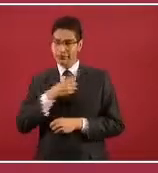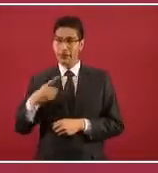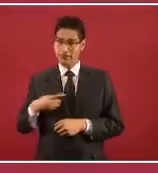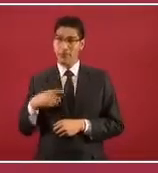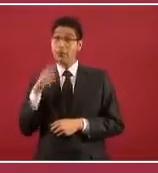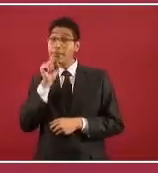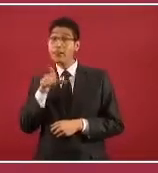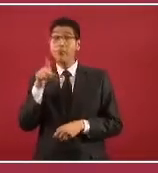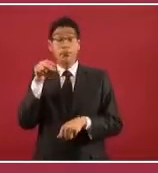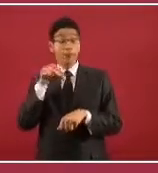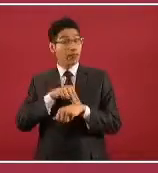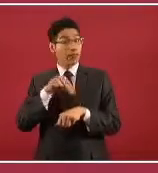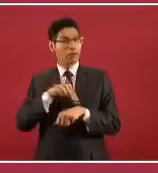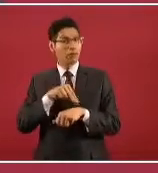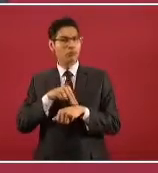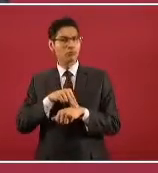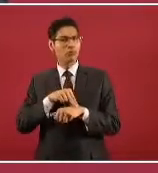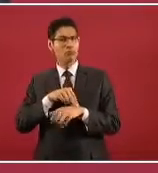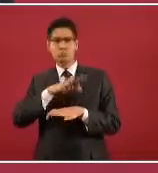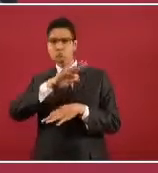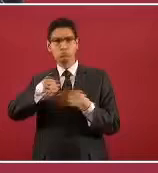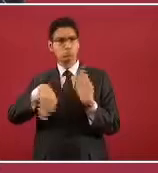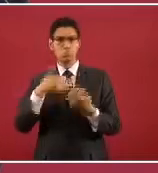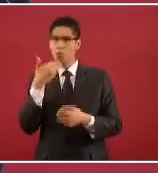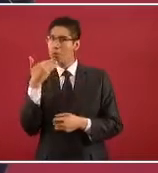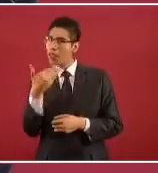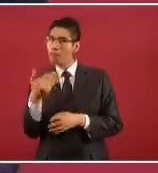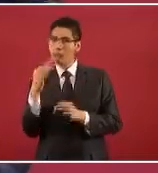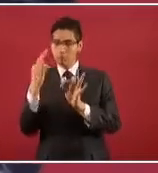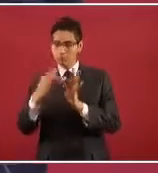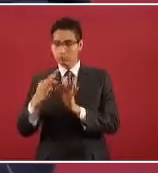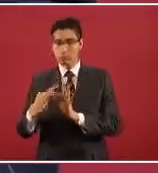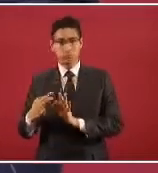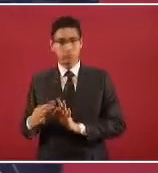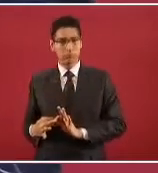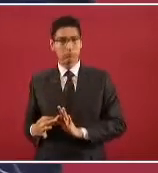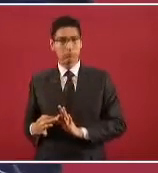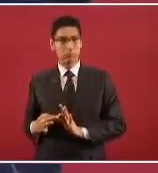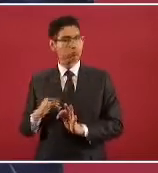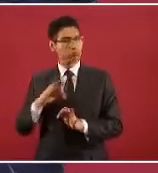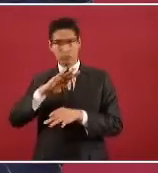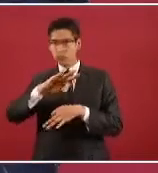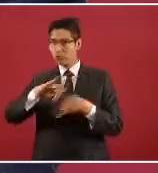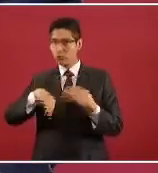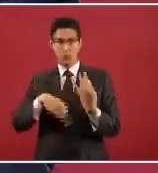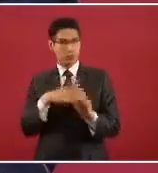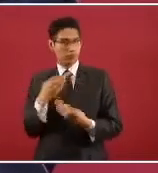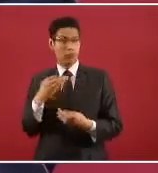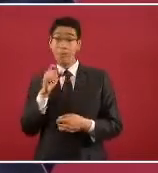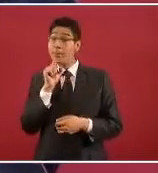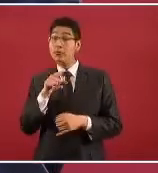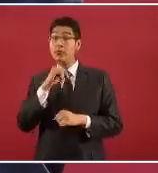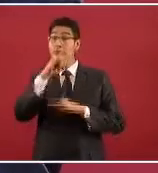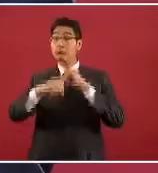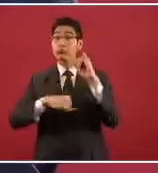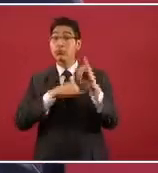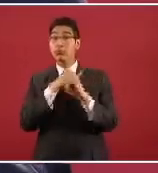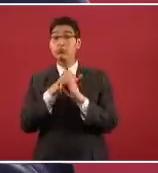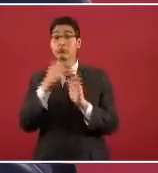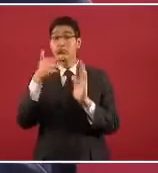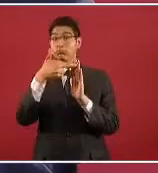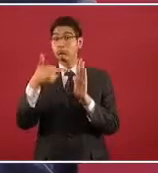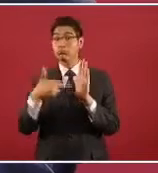los especialistas muy bien. Están haciendo con los estándares internacionales, de acuerdo